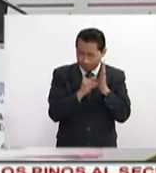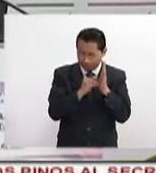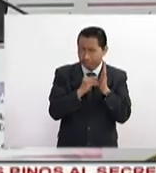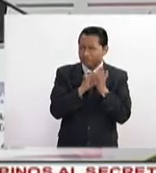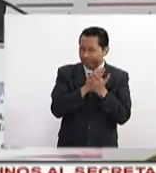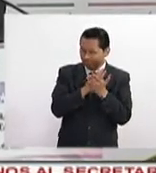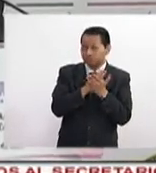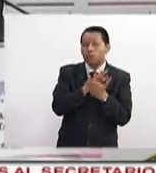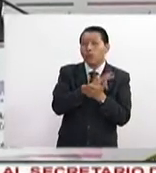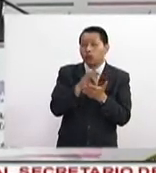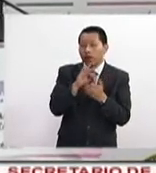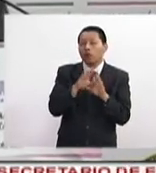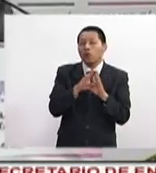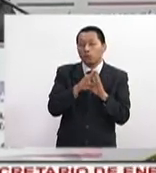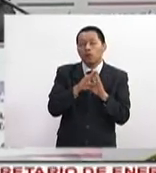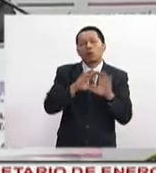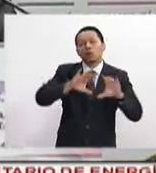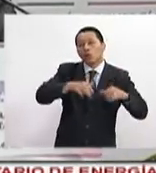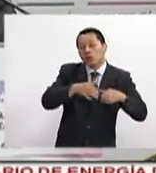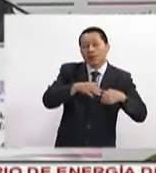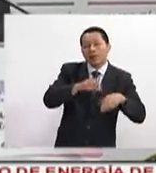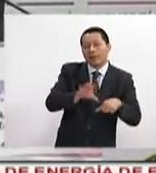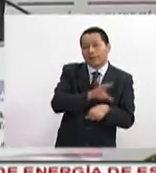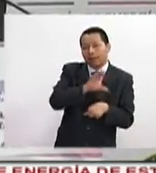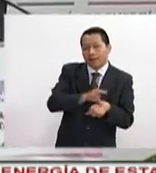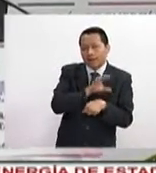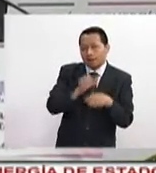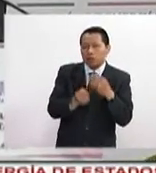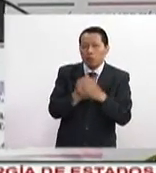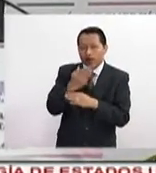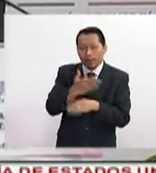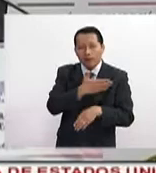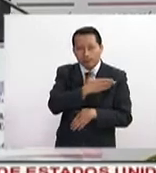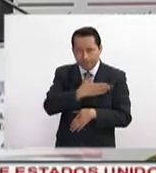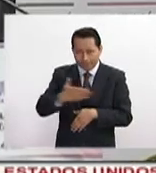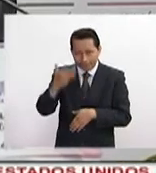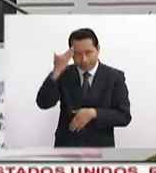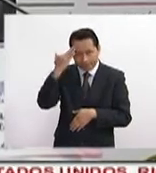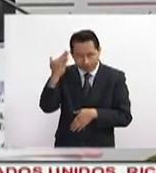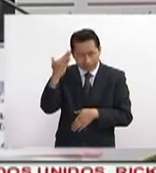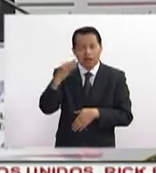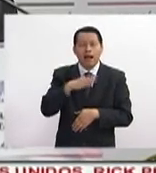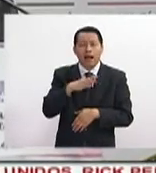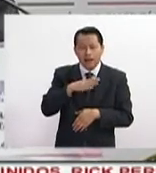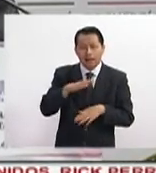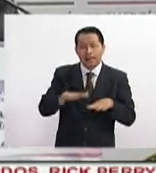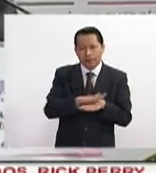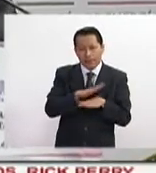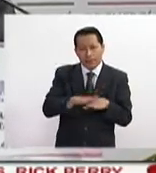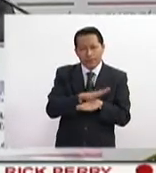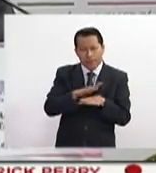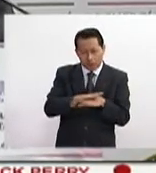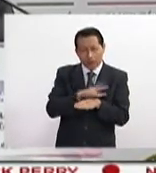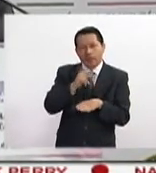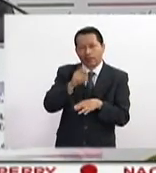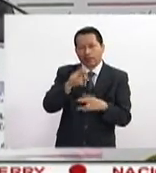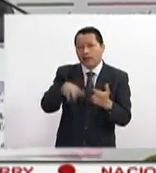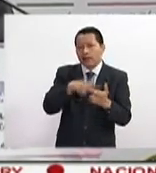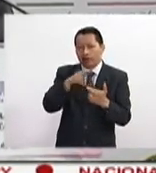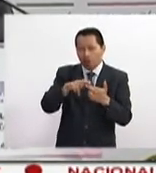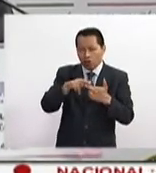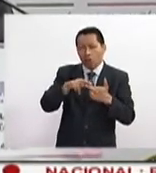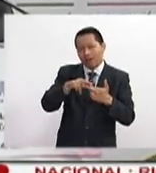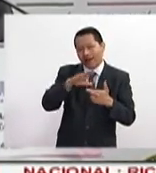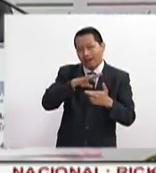de energía, forma parte de la revolución energética que se está llevando a cabo en la región norte